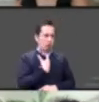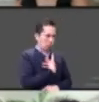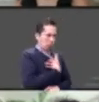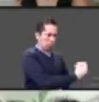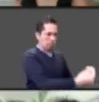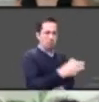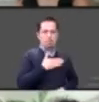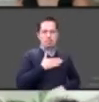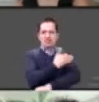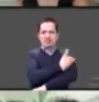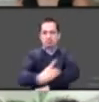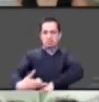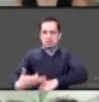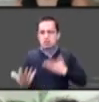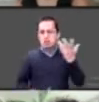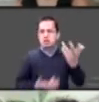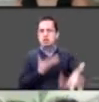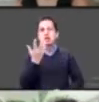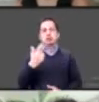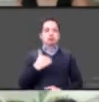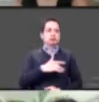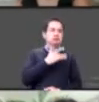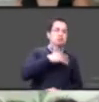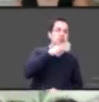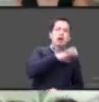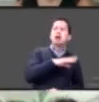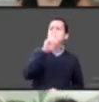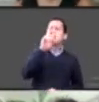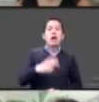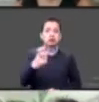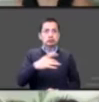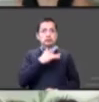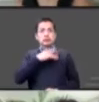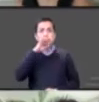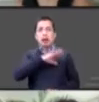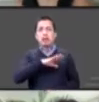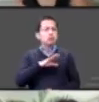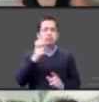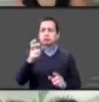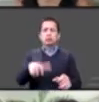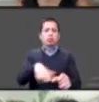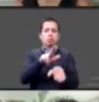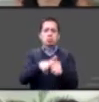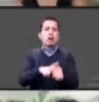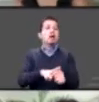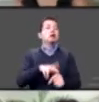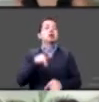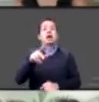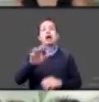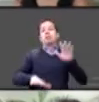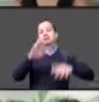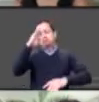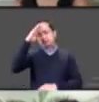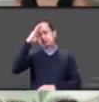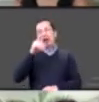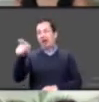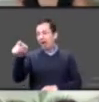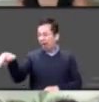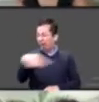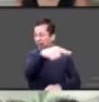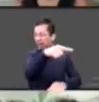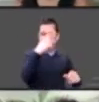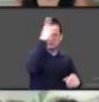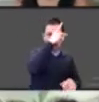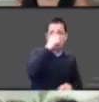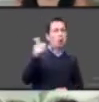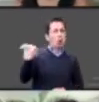hay que estigmatizar y, ay, no, pues al psicólogo solo van los chiflados. No, tenemos que ir todos. Y esta intervención